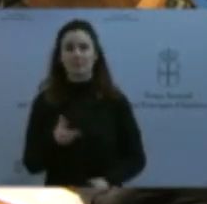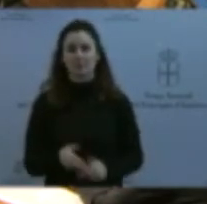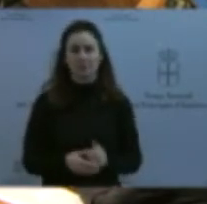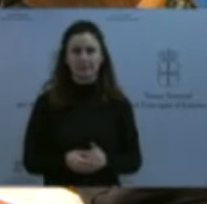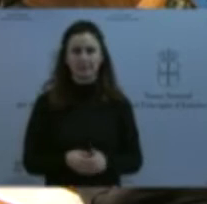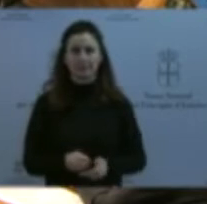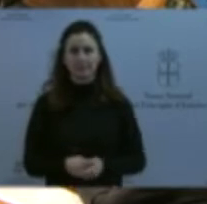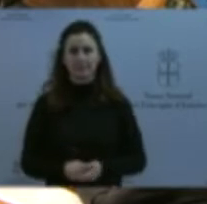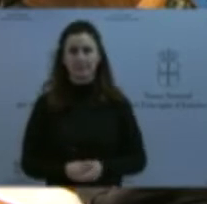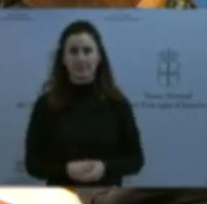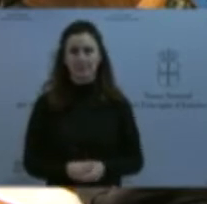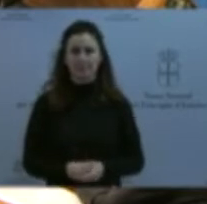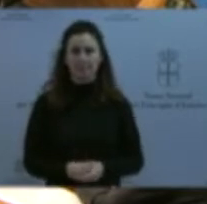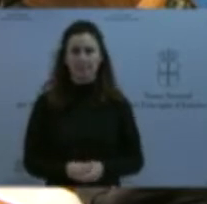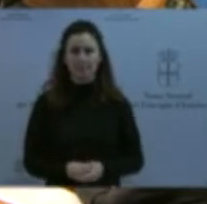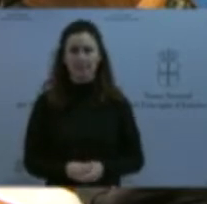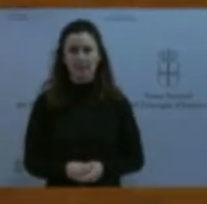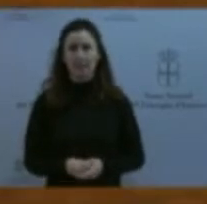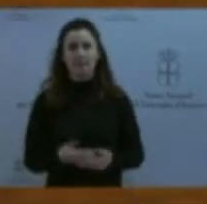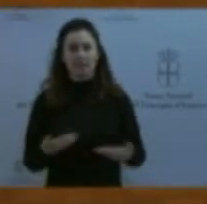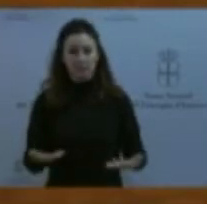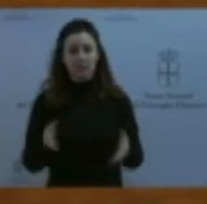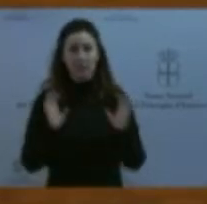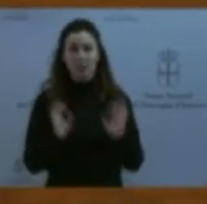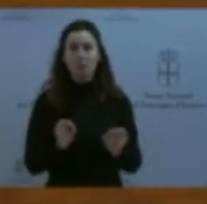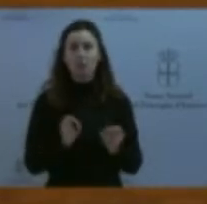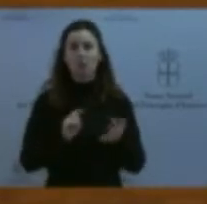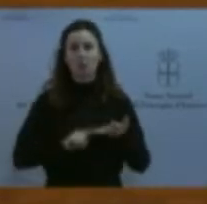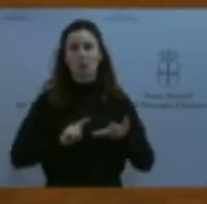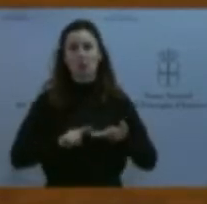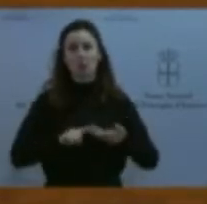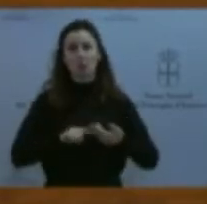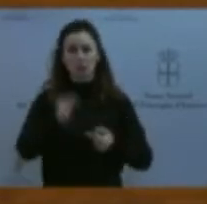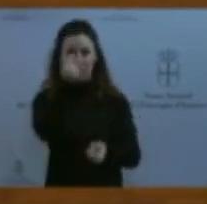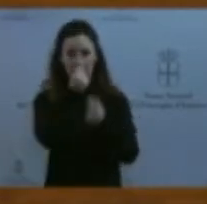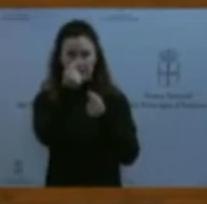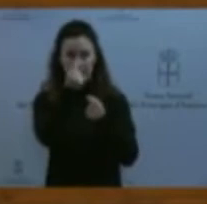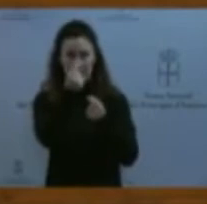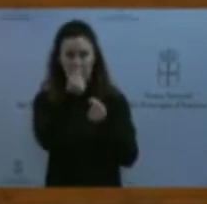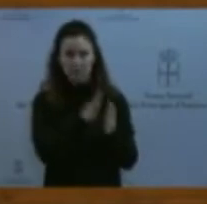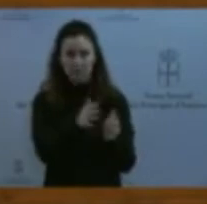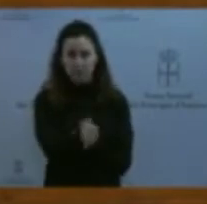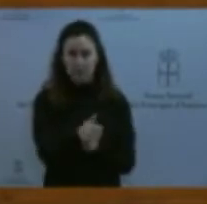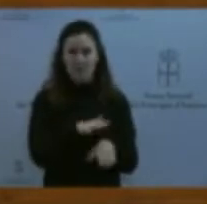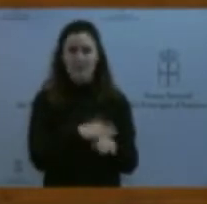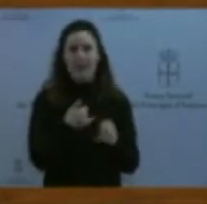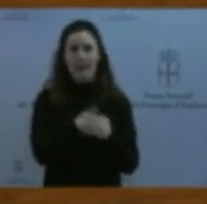En todos los casos se mantienen los criterios preferentes para las líneas establecidas en las respectivas estrategias de especialización